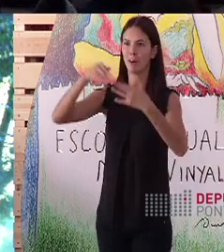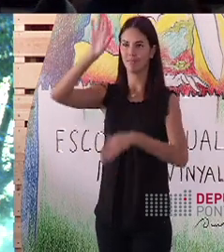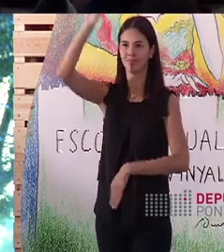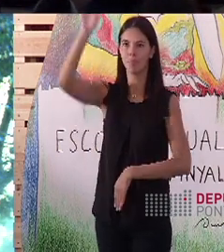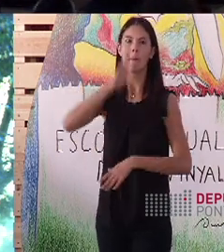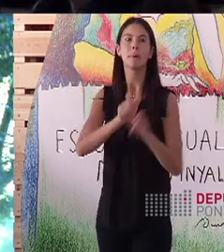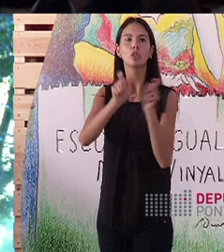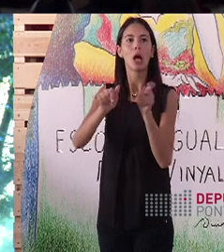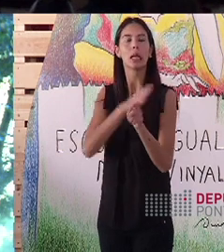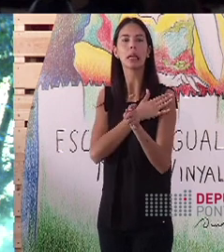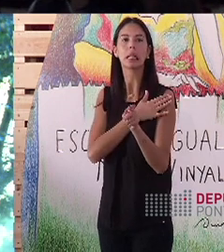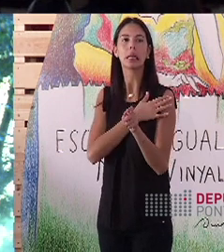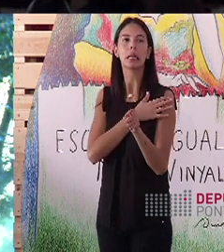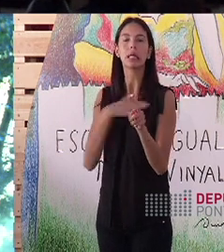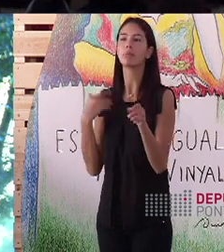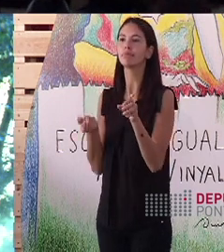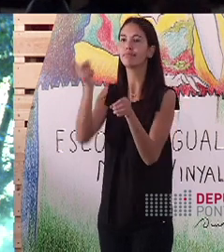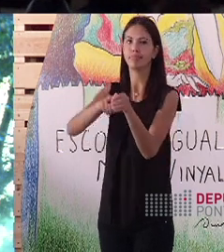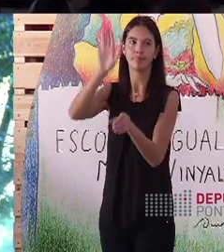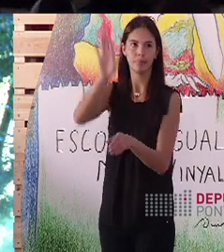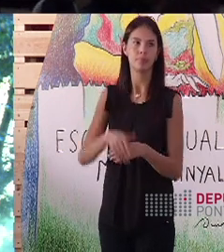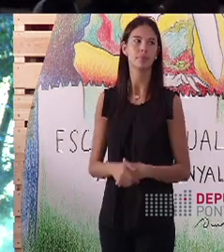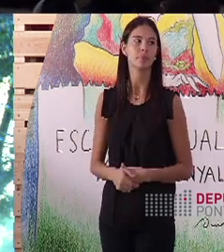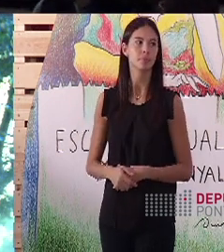que queiran intervir.